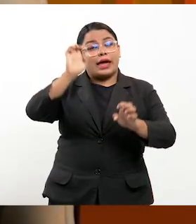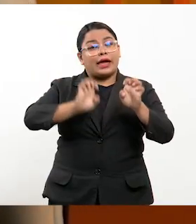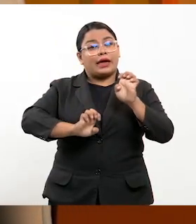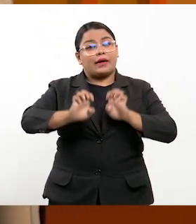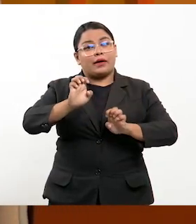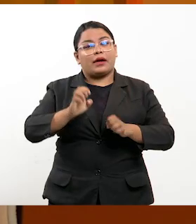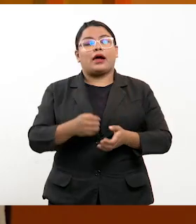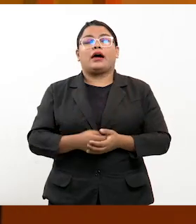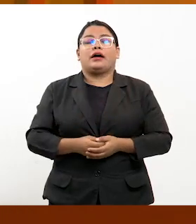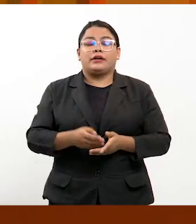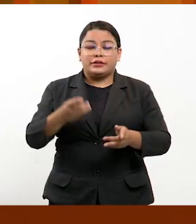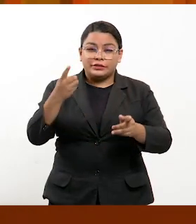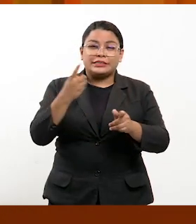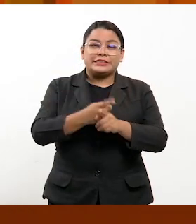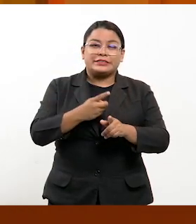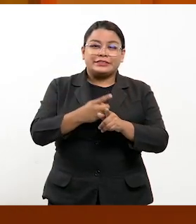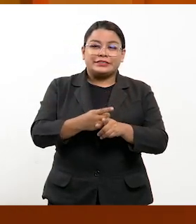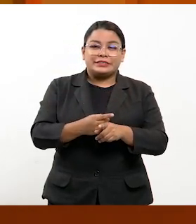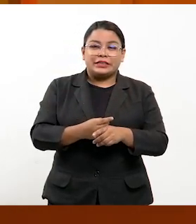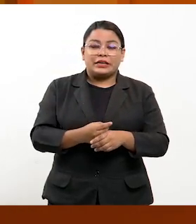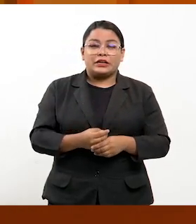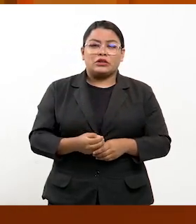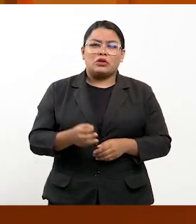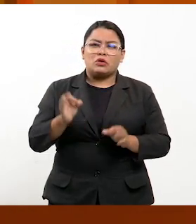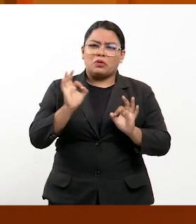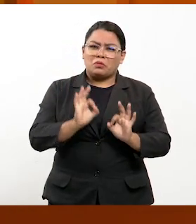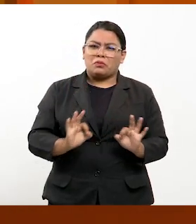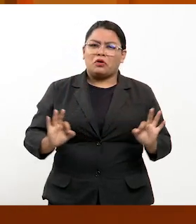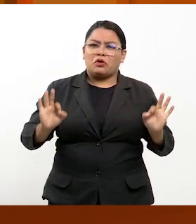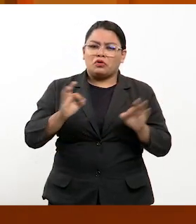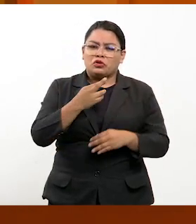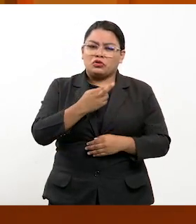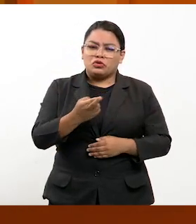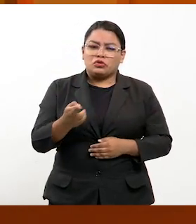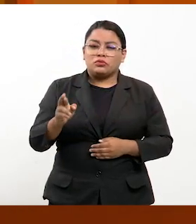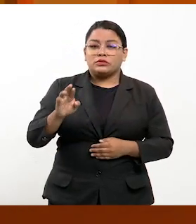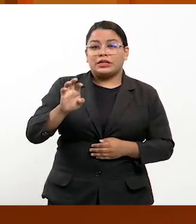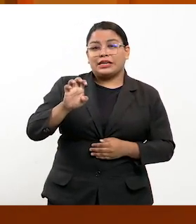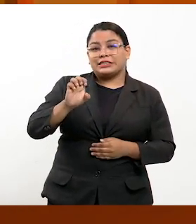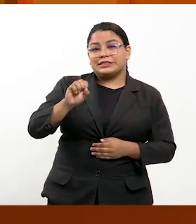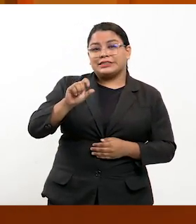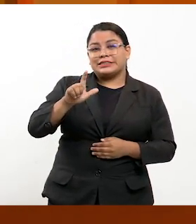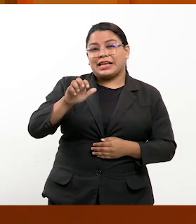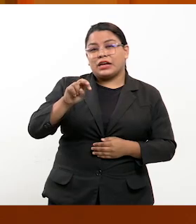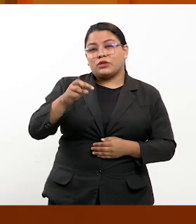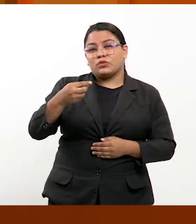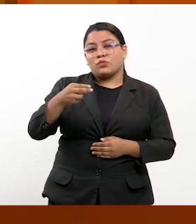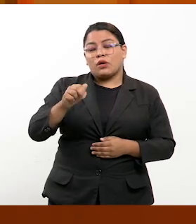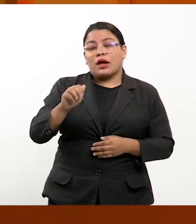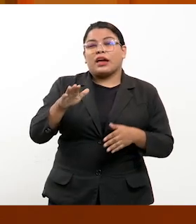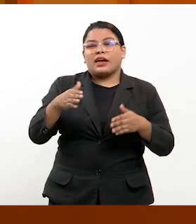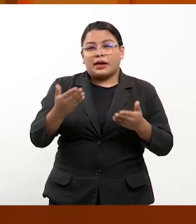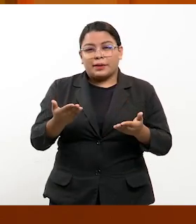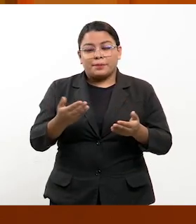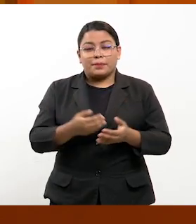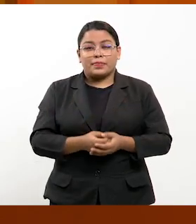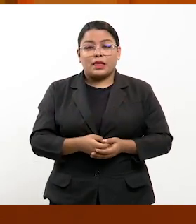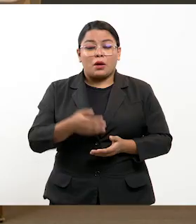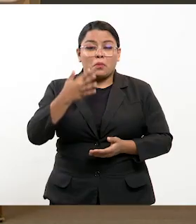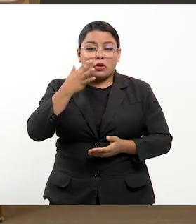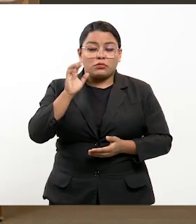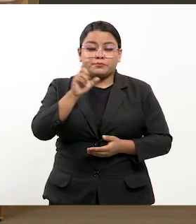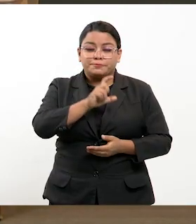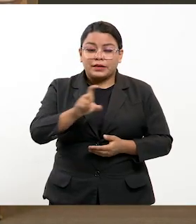evaluaciones. Así es. Y una de las bondades que tienen los recursos ESLengua, Paola, es el hecho de que en